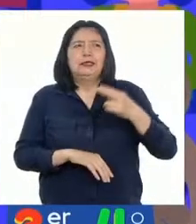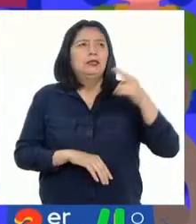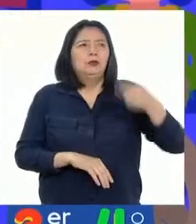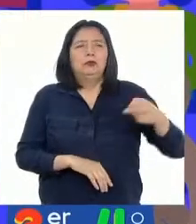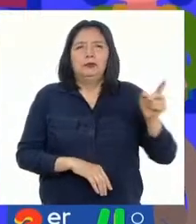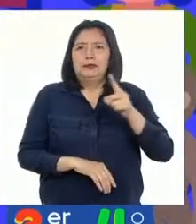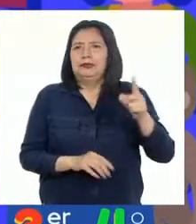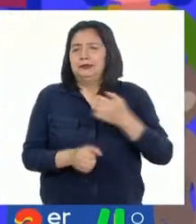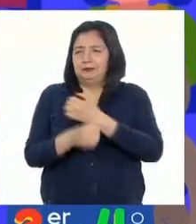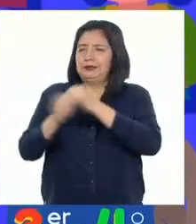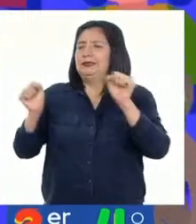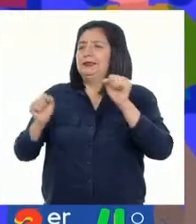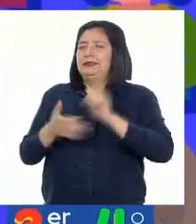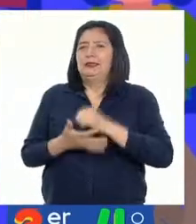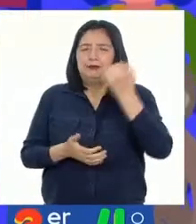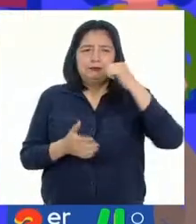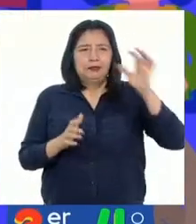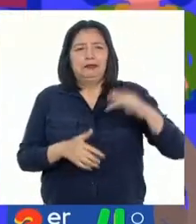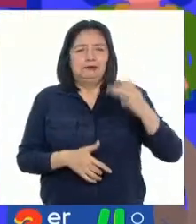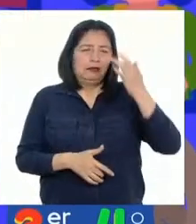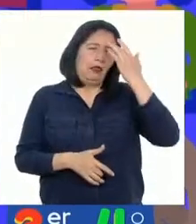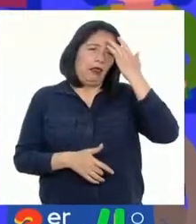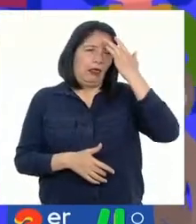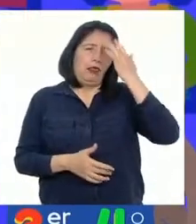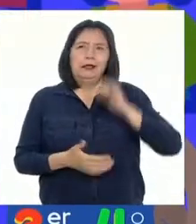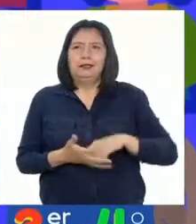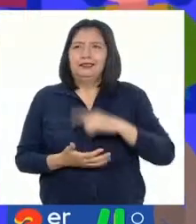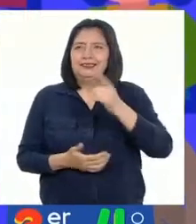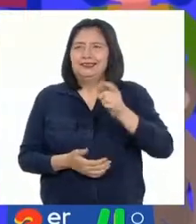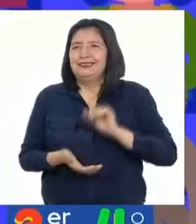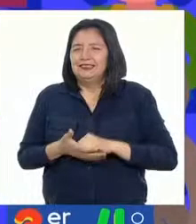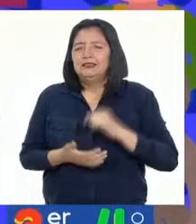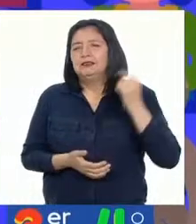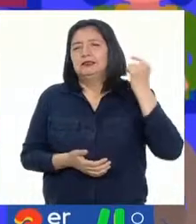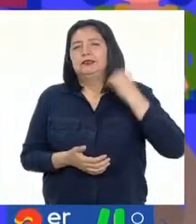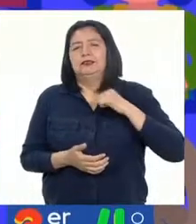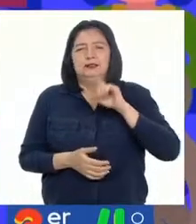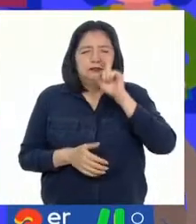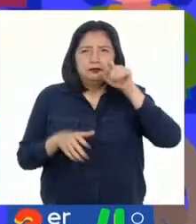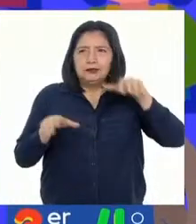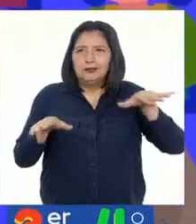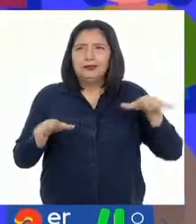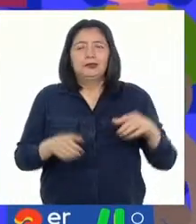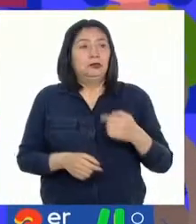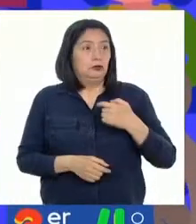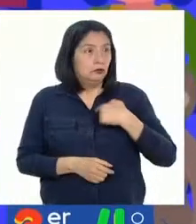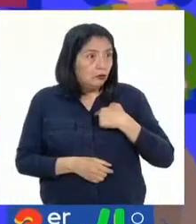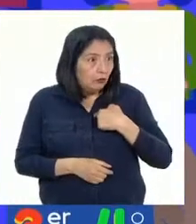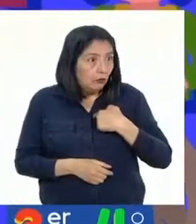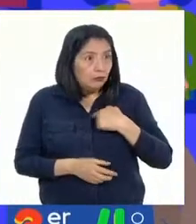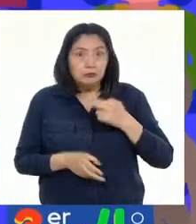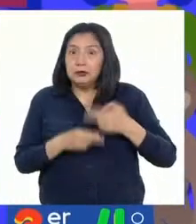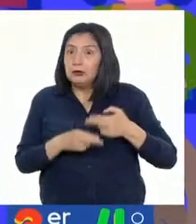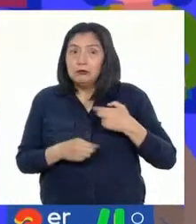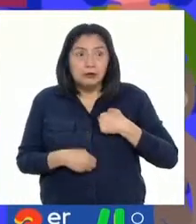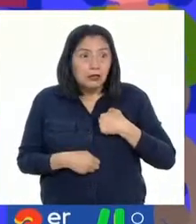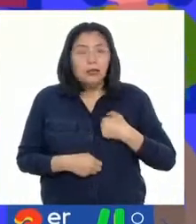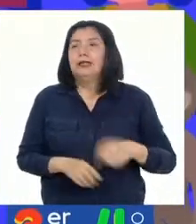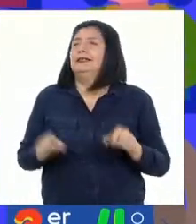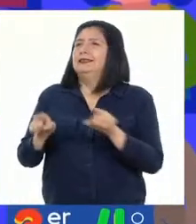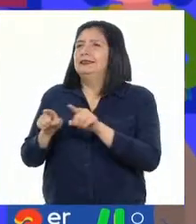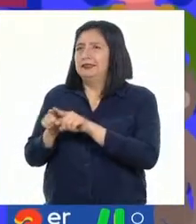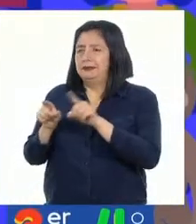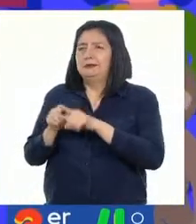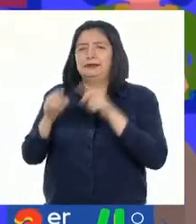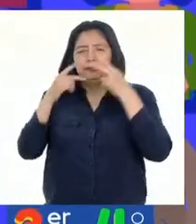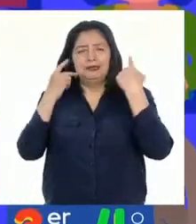para salvar a Viajerito del mal de altura. Ella es Teodora la Cóndor. ¿Estoy nominada? También desde